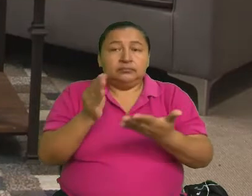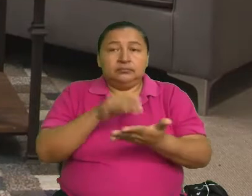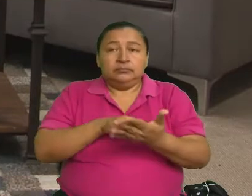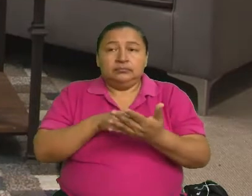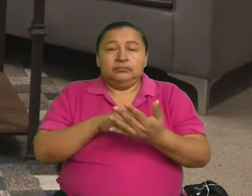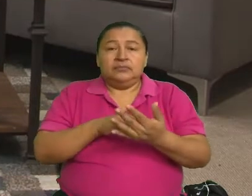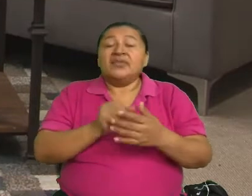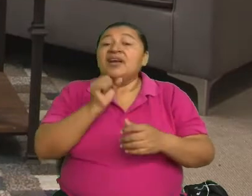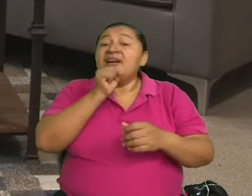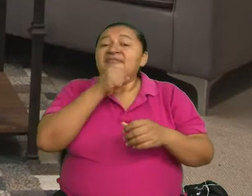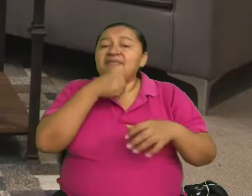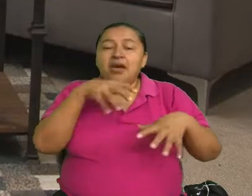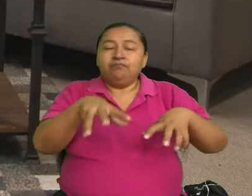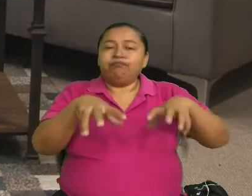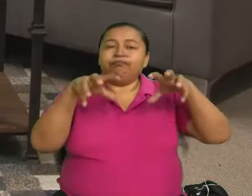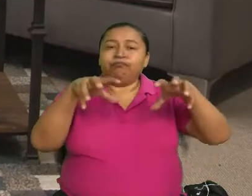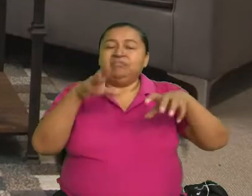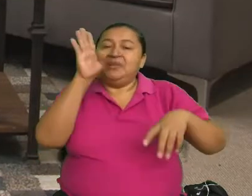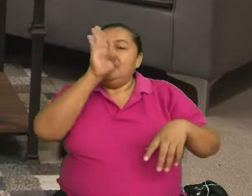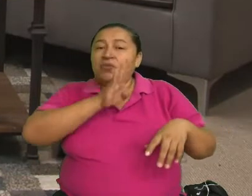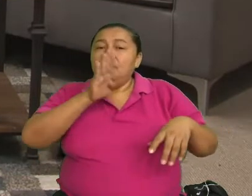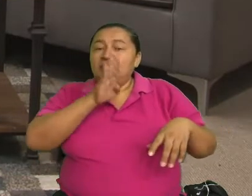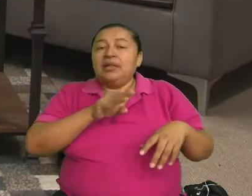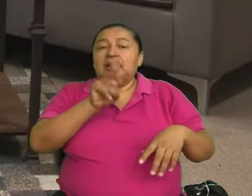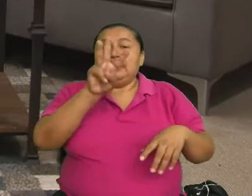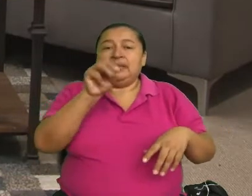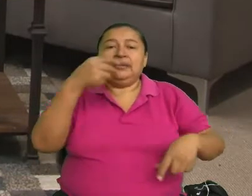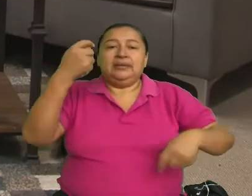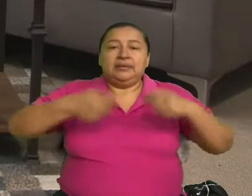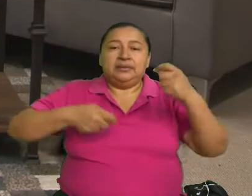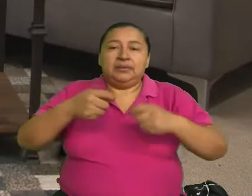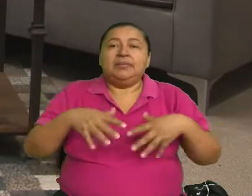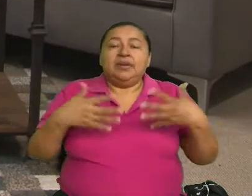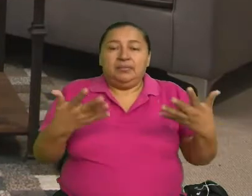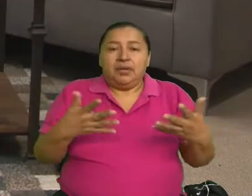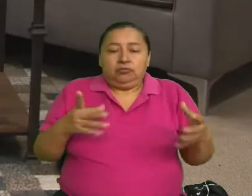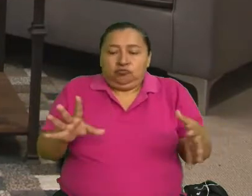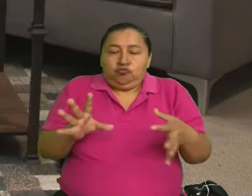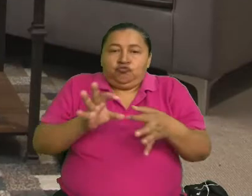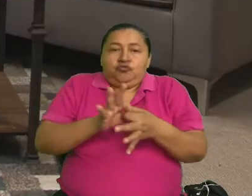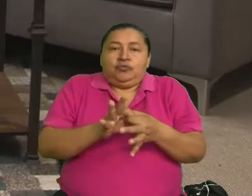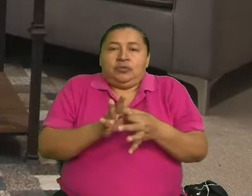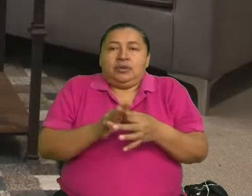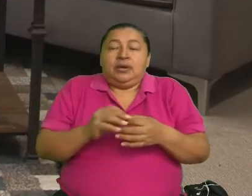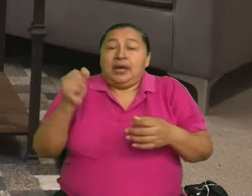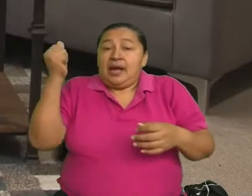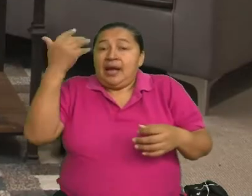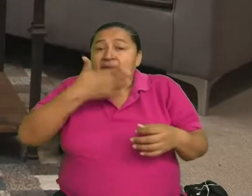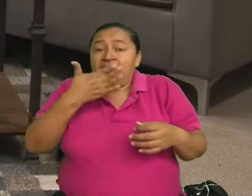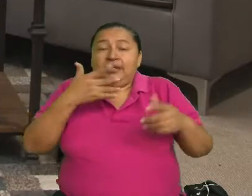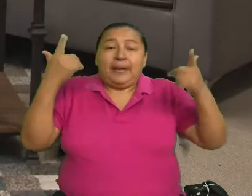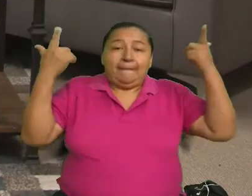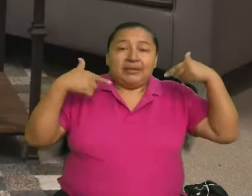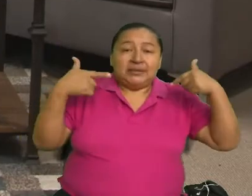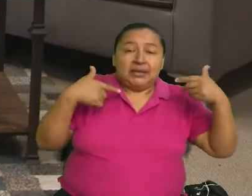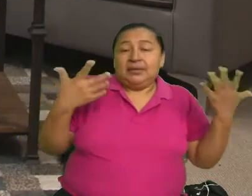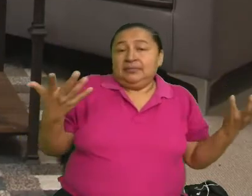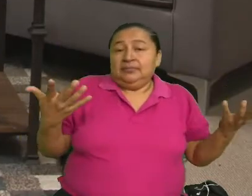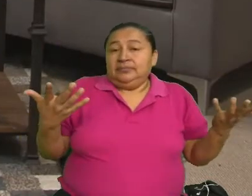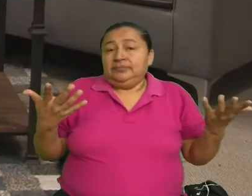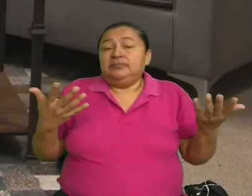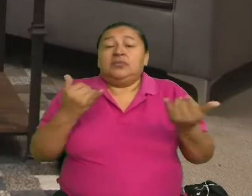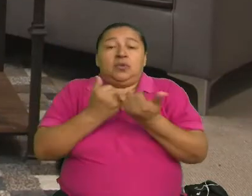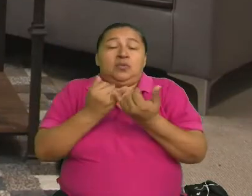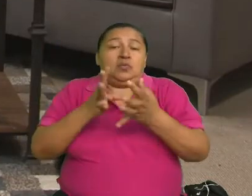viejas nalgonas de Bluefield, el 30 de septiembre. Va a haber una fusión. África con Masaya. Es una